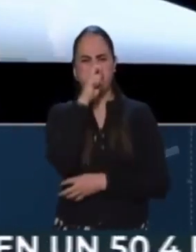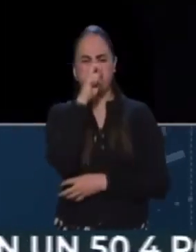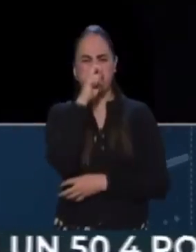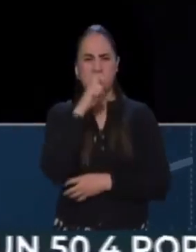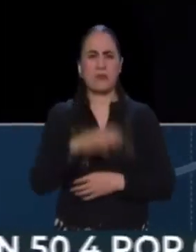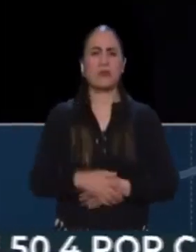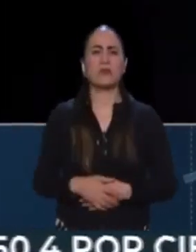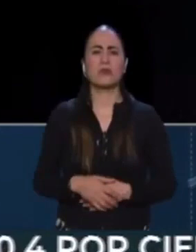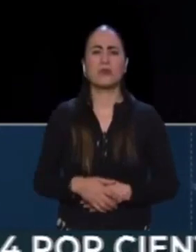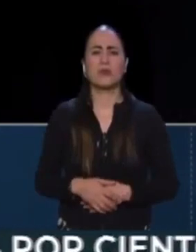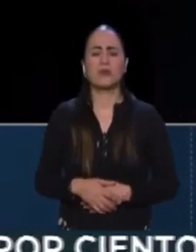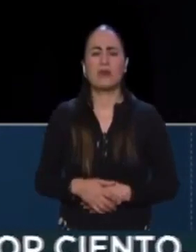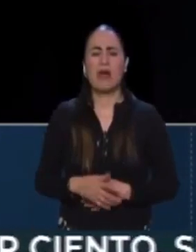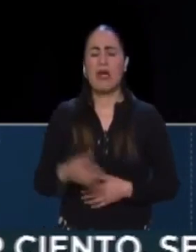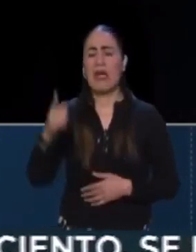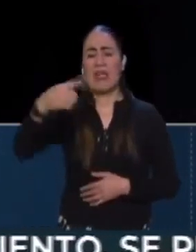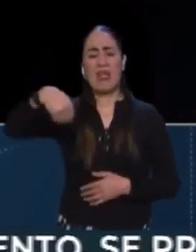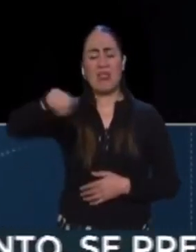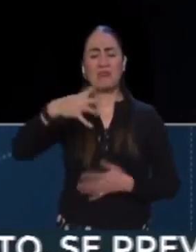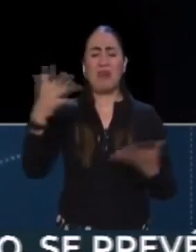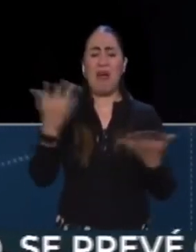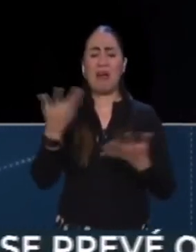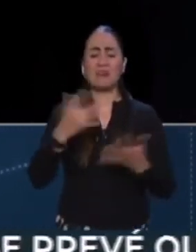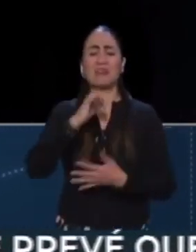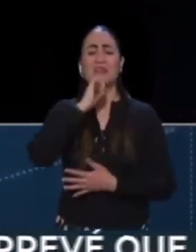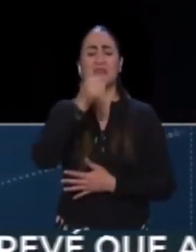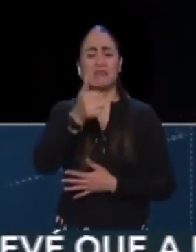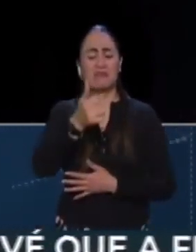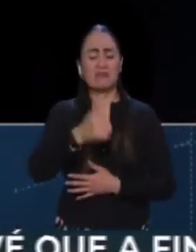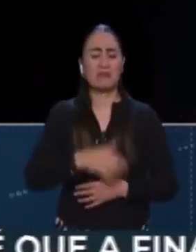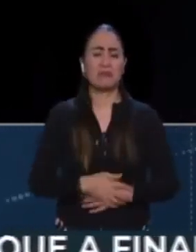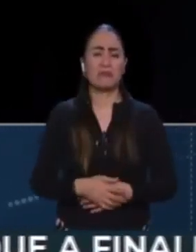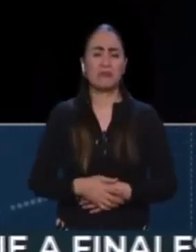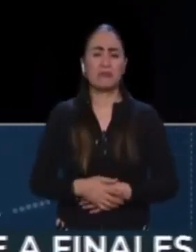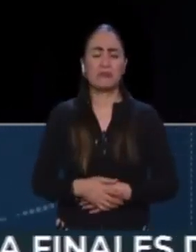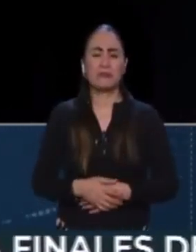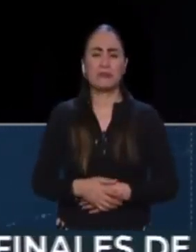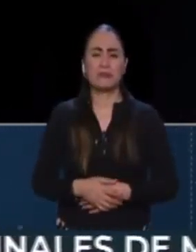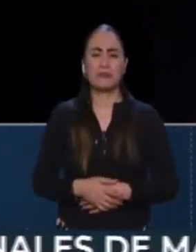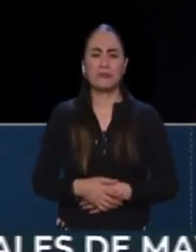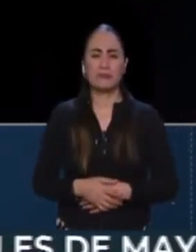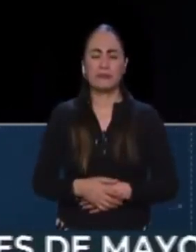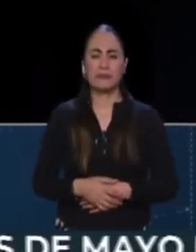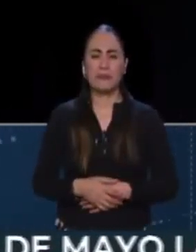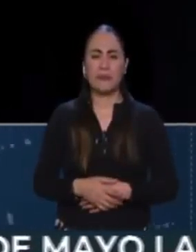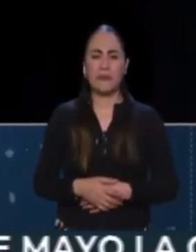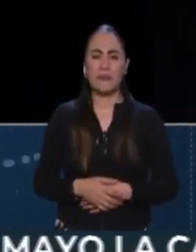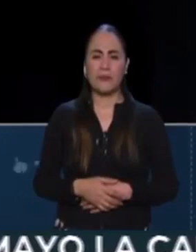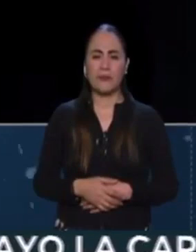una improductividad, yo diría, pero además también a un